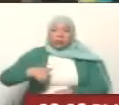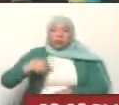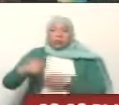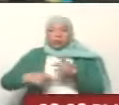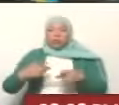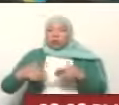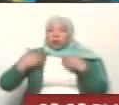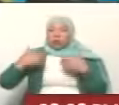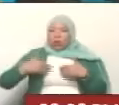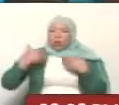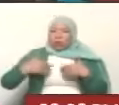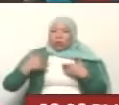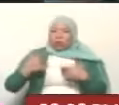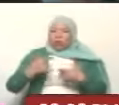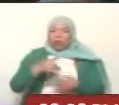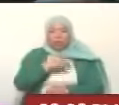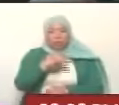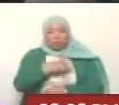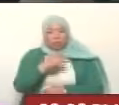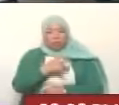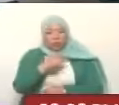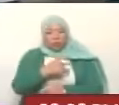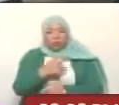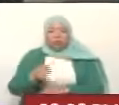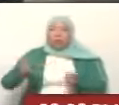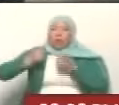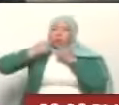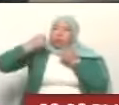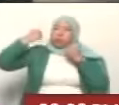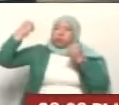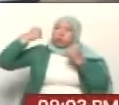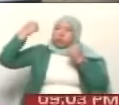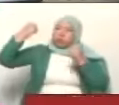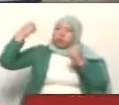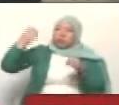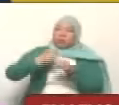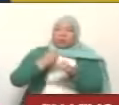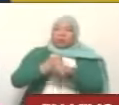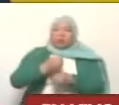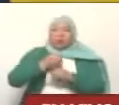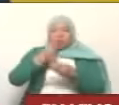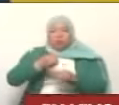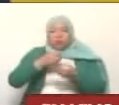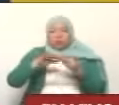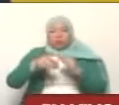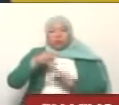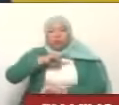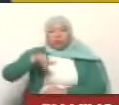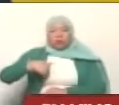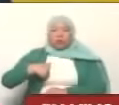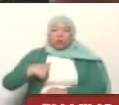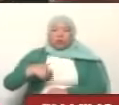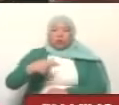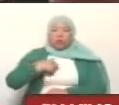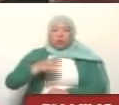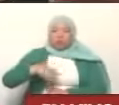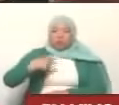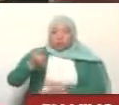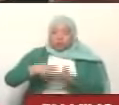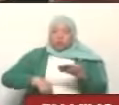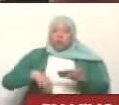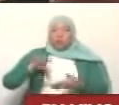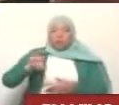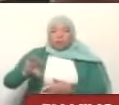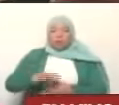con alegría, con emoción, con pancartas y cómo transmitían el mensaje a usted y decían, yo firmo por mi